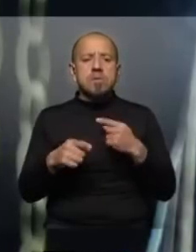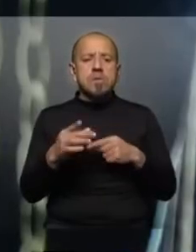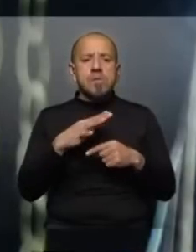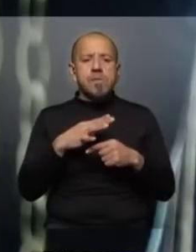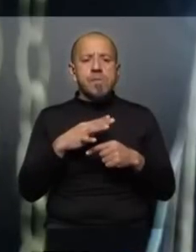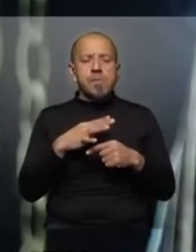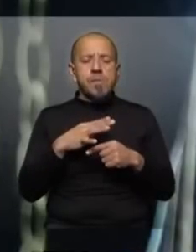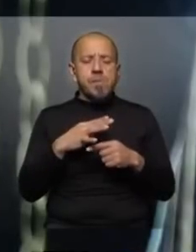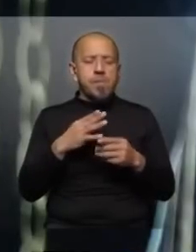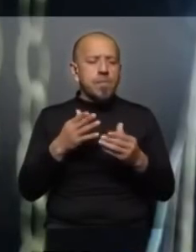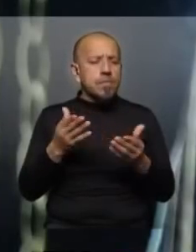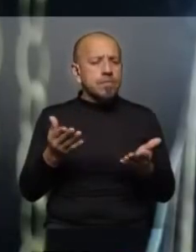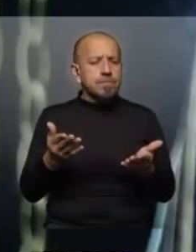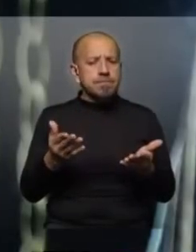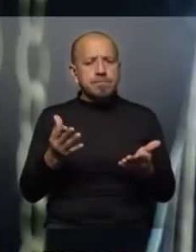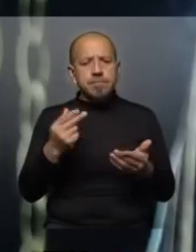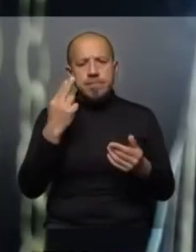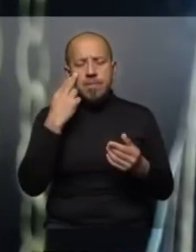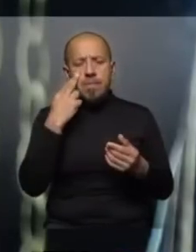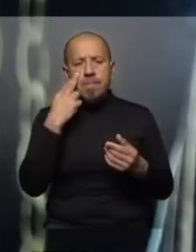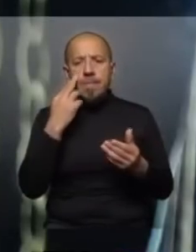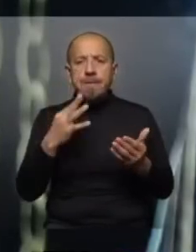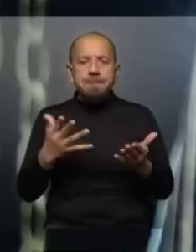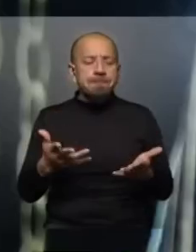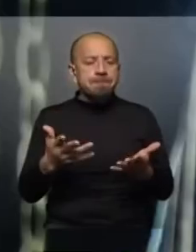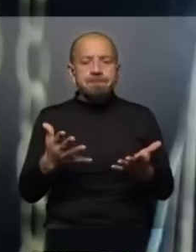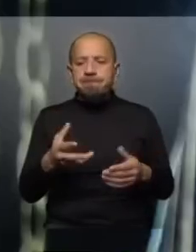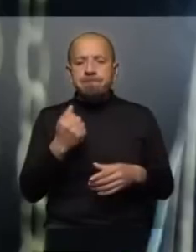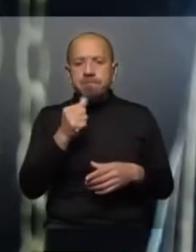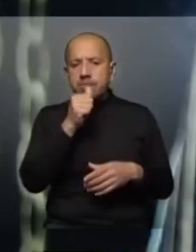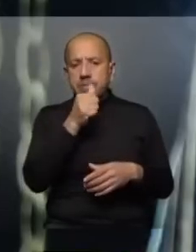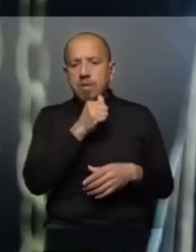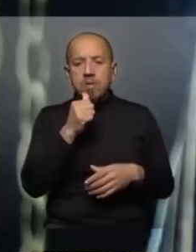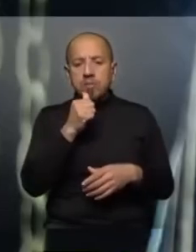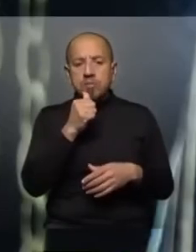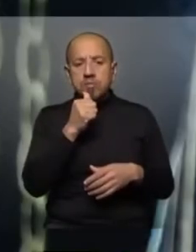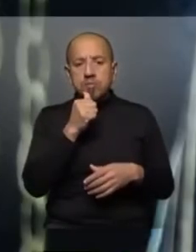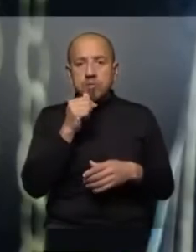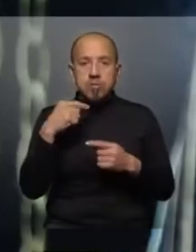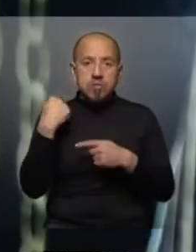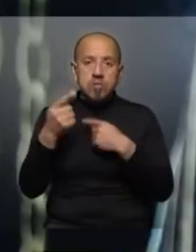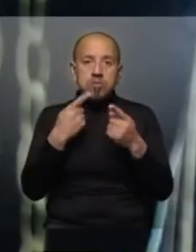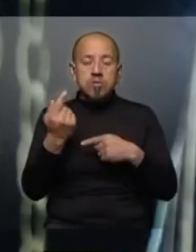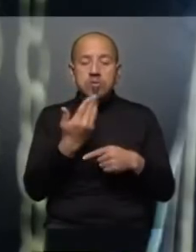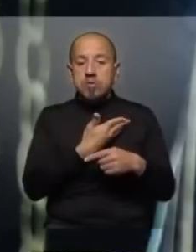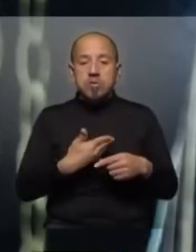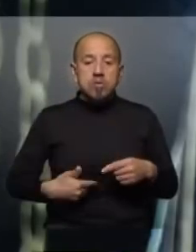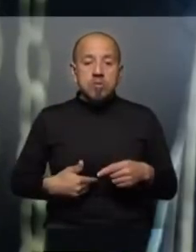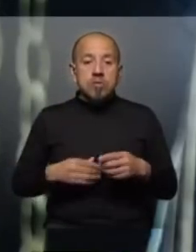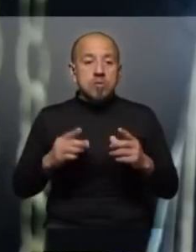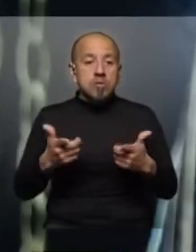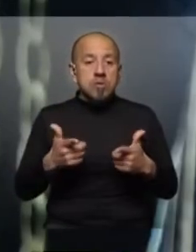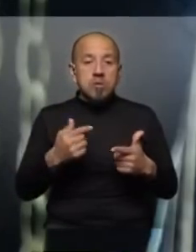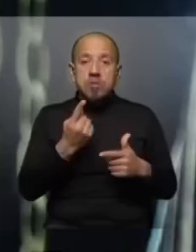la realidad entonces hay un problema que no le hemos encontrado la vuelta que pasan los gobiernos y sigue estando ahí y no hay una